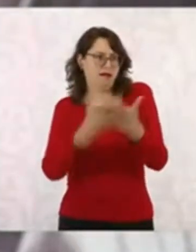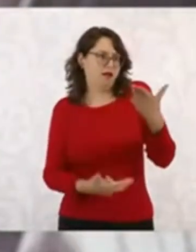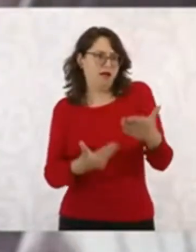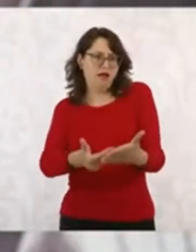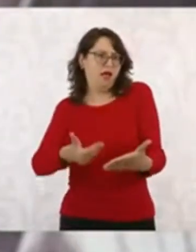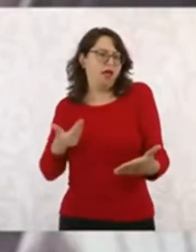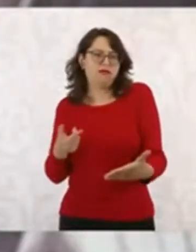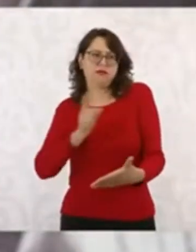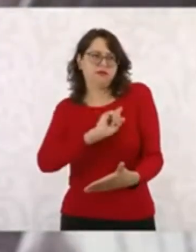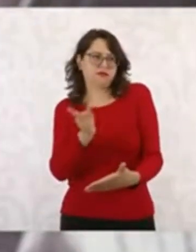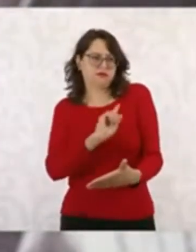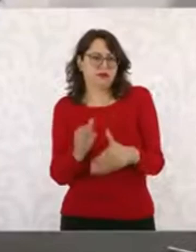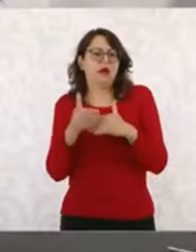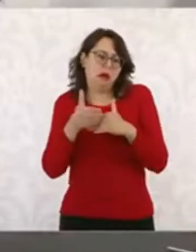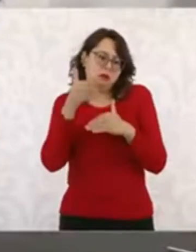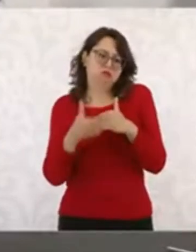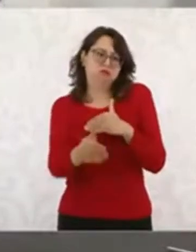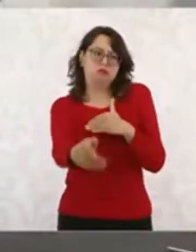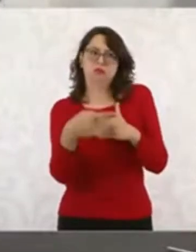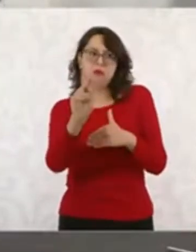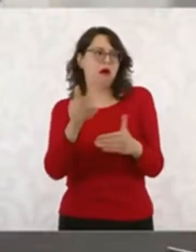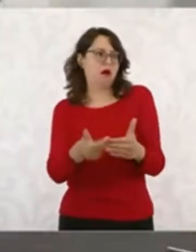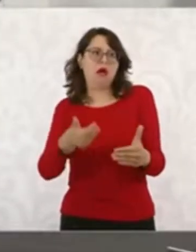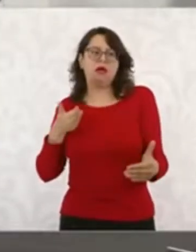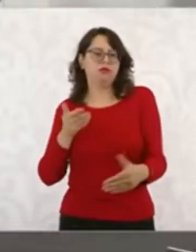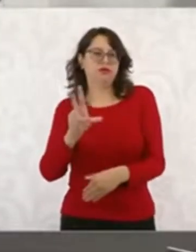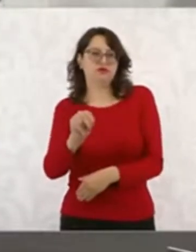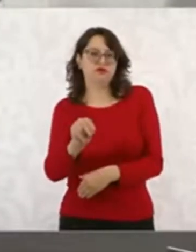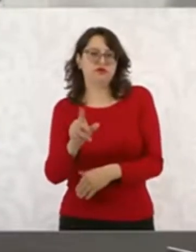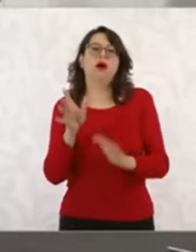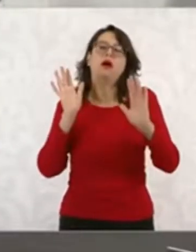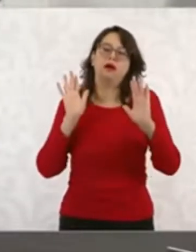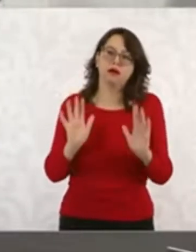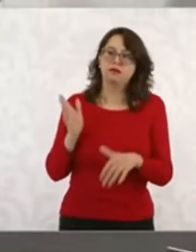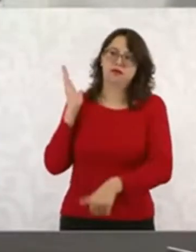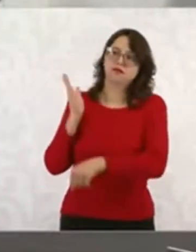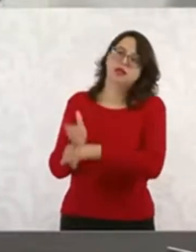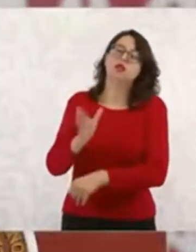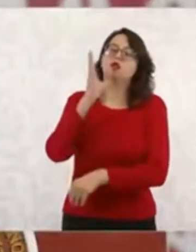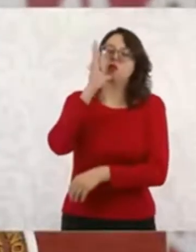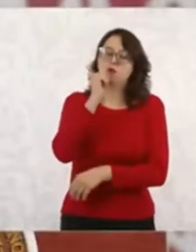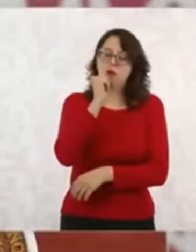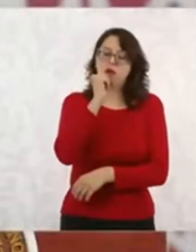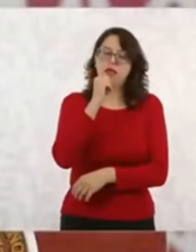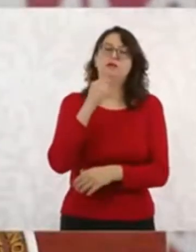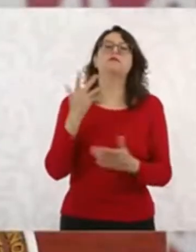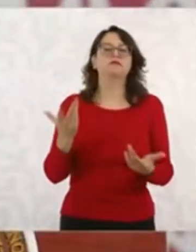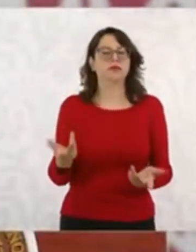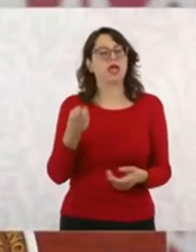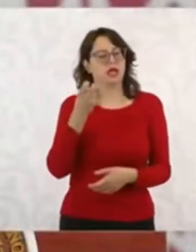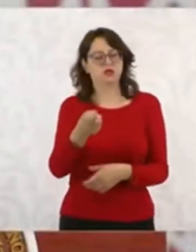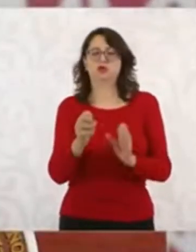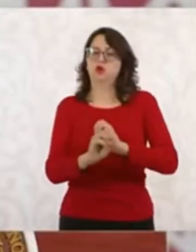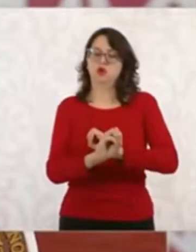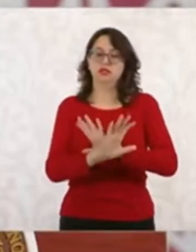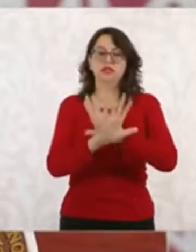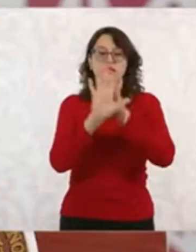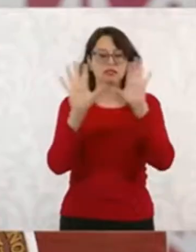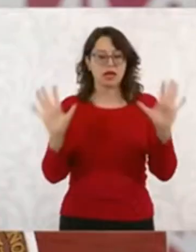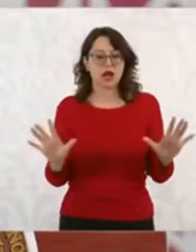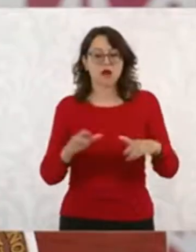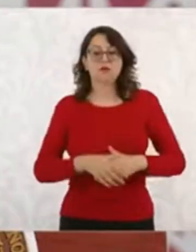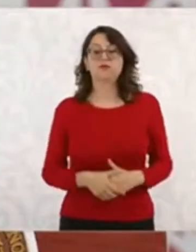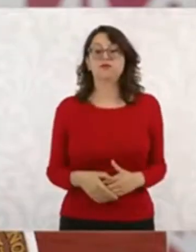en vigor. La que sigue, por favor. Sin embargo, hay que analizar qué sucede en tratándose